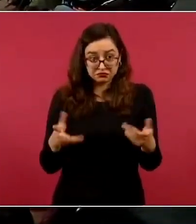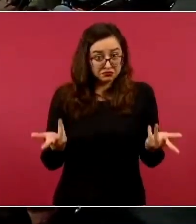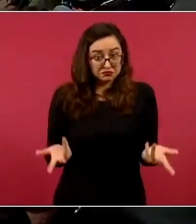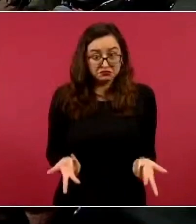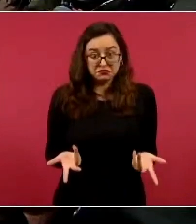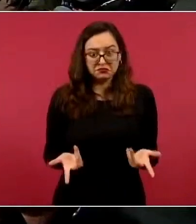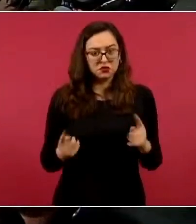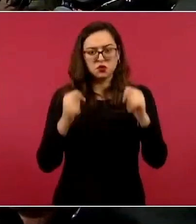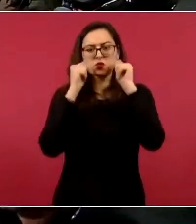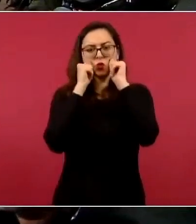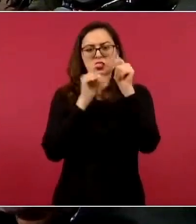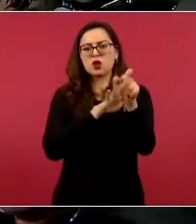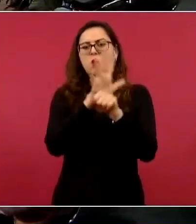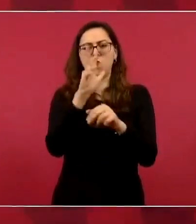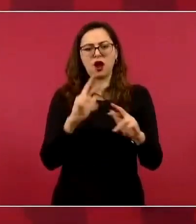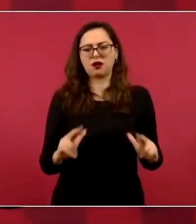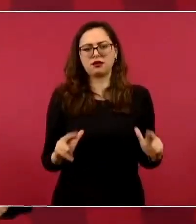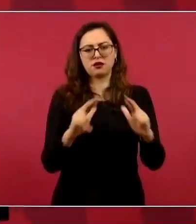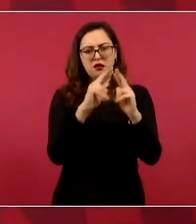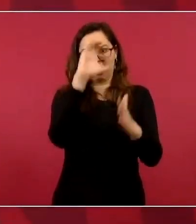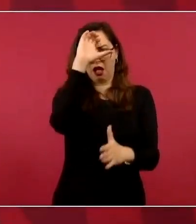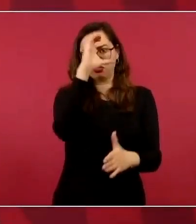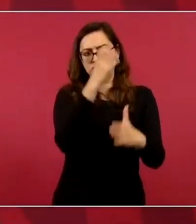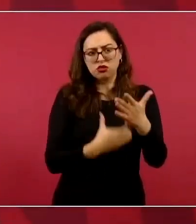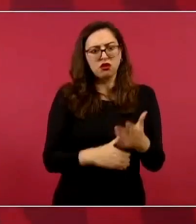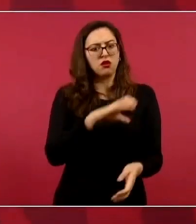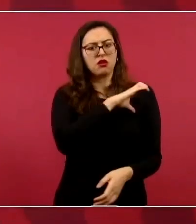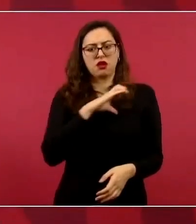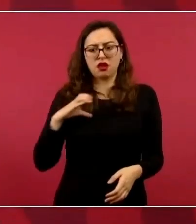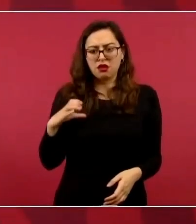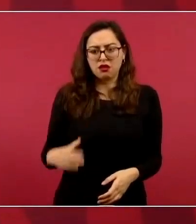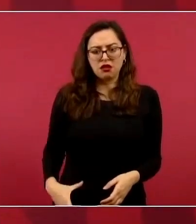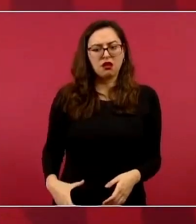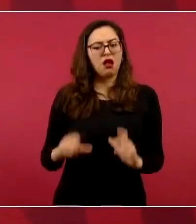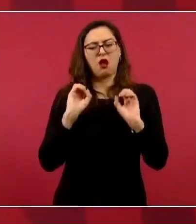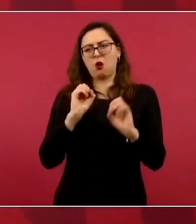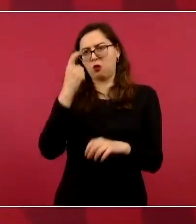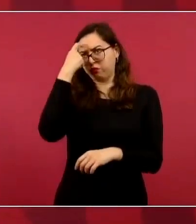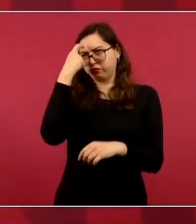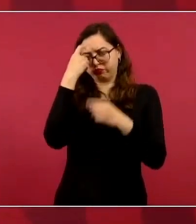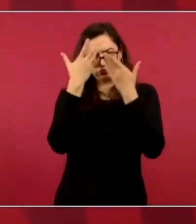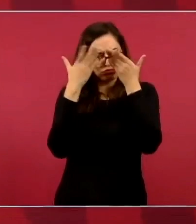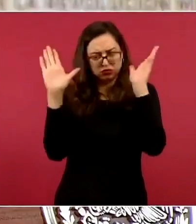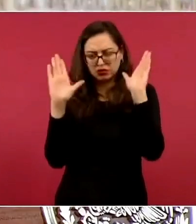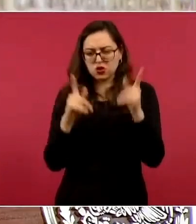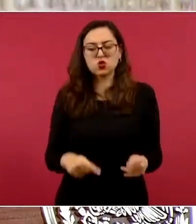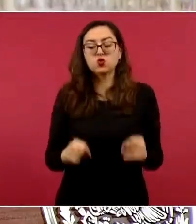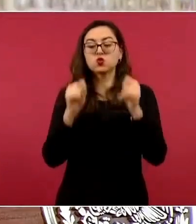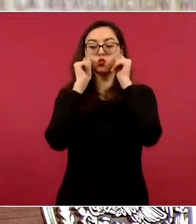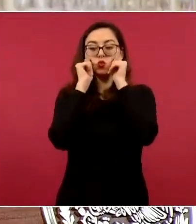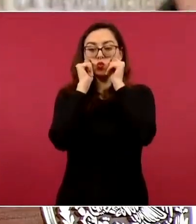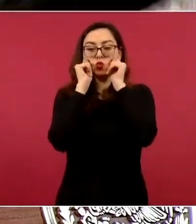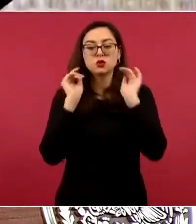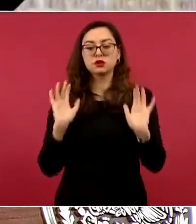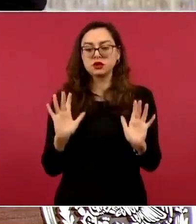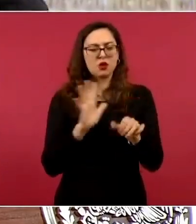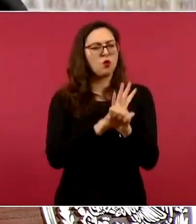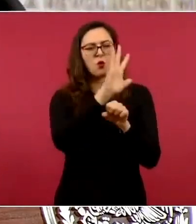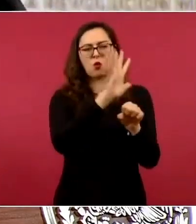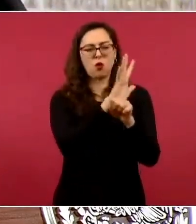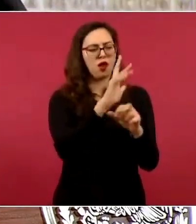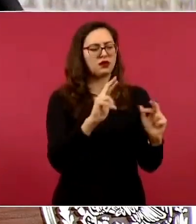sean católicos, evangélicos o libres pensadores, porque